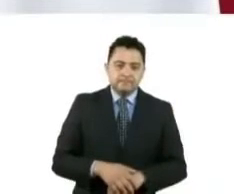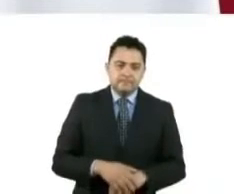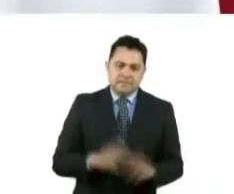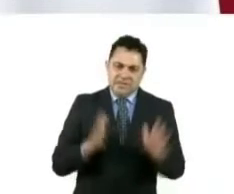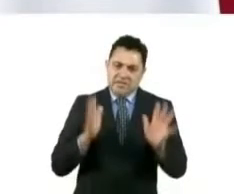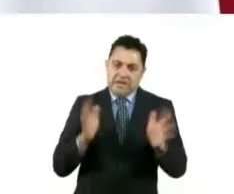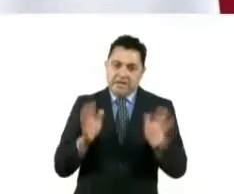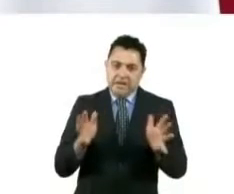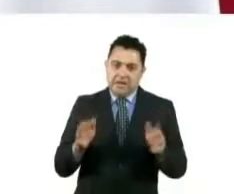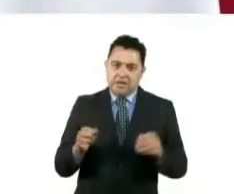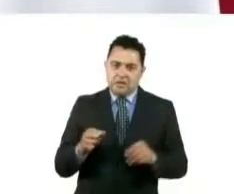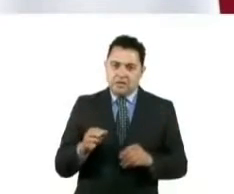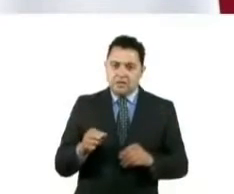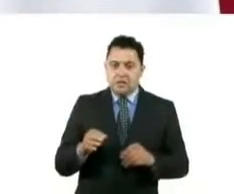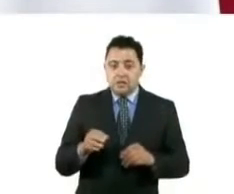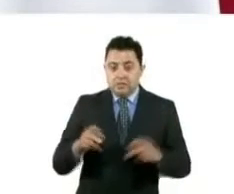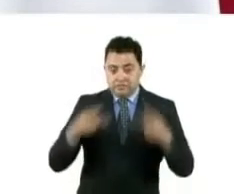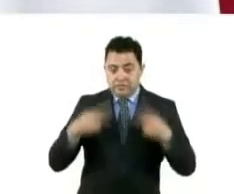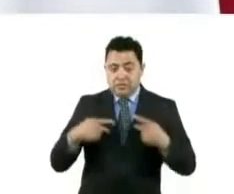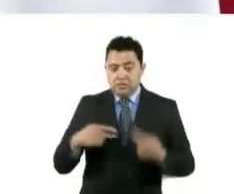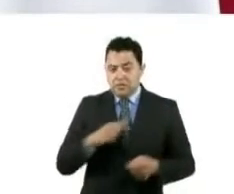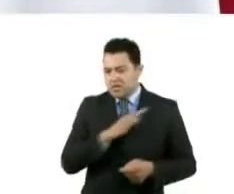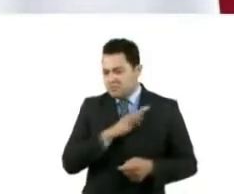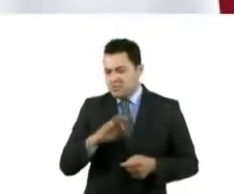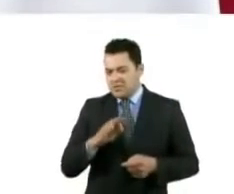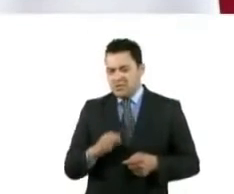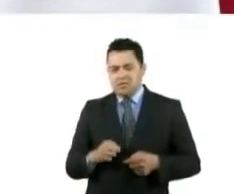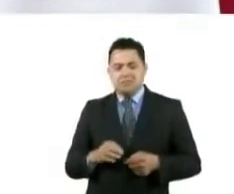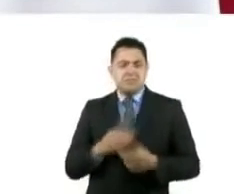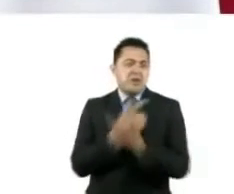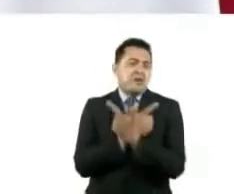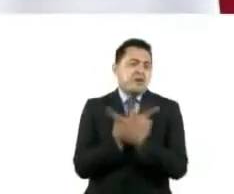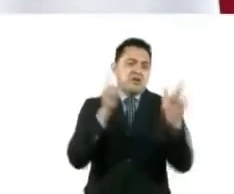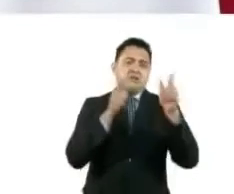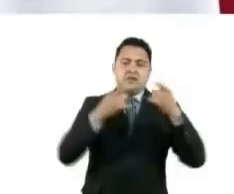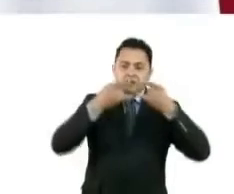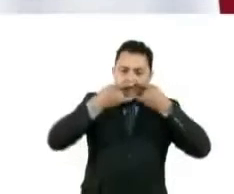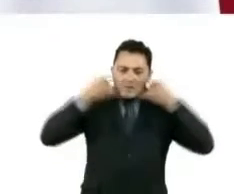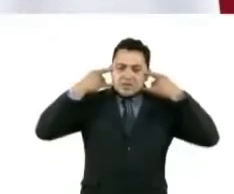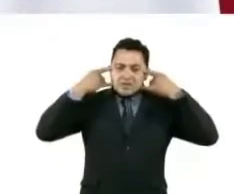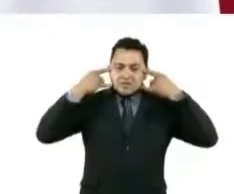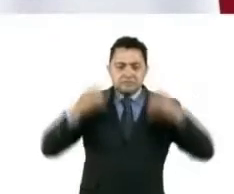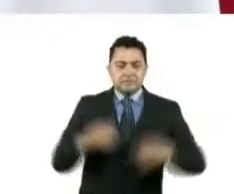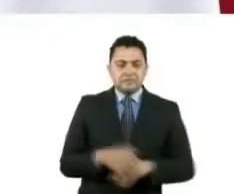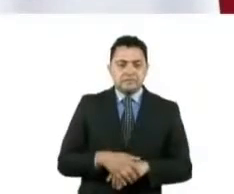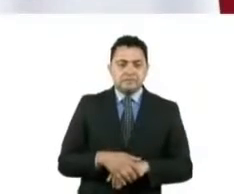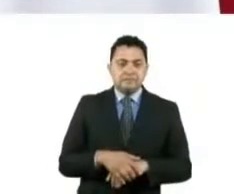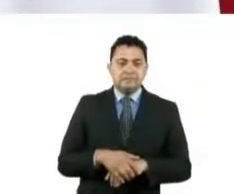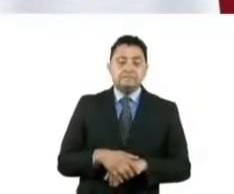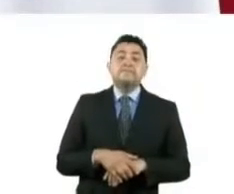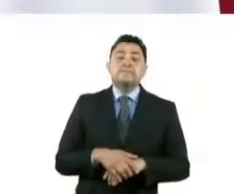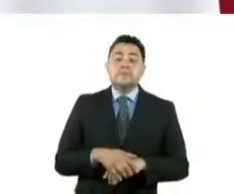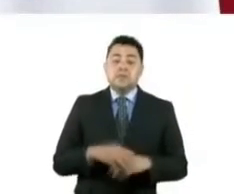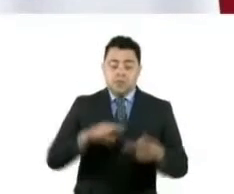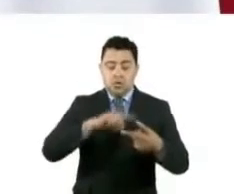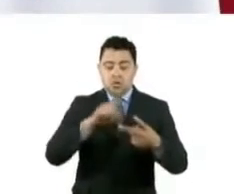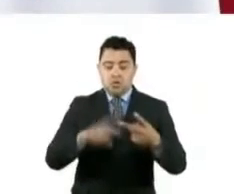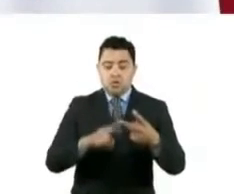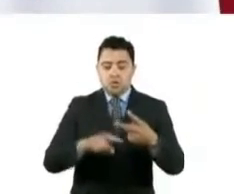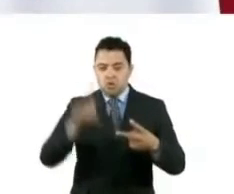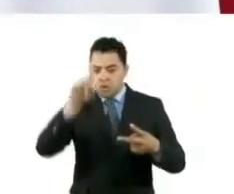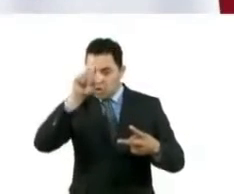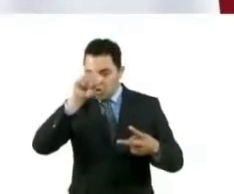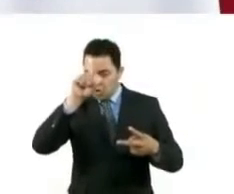ya ahí ya puede dejarse de usar. 2. Se recomienda continuar con el uso en